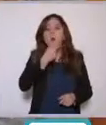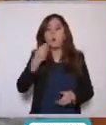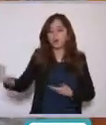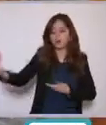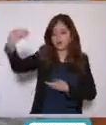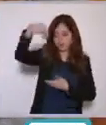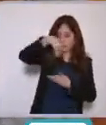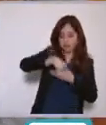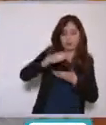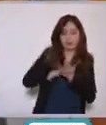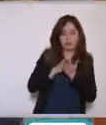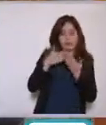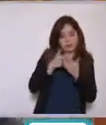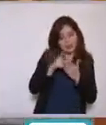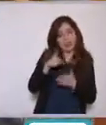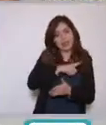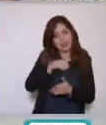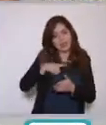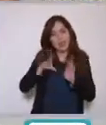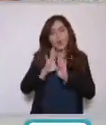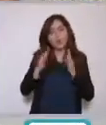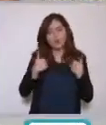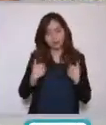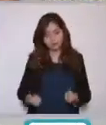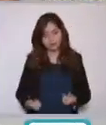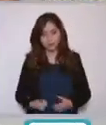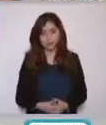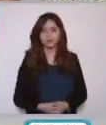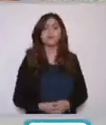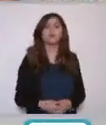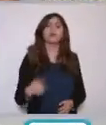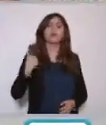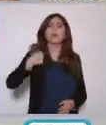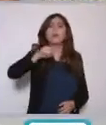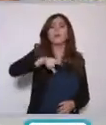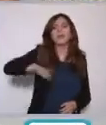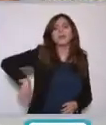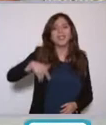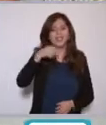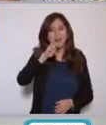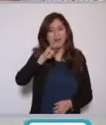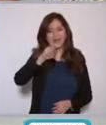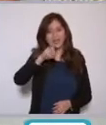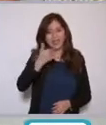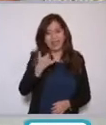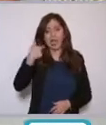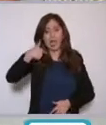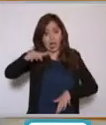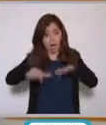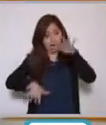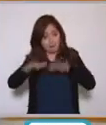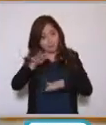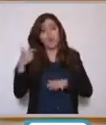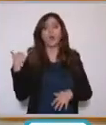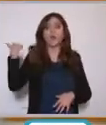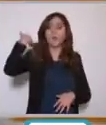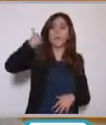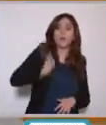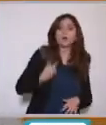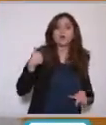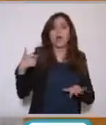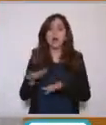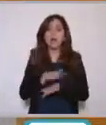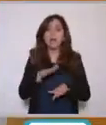más conscientes que con Te nosotras. escuché decir algo, Wendy, que me impresionó, porque yo soy de las que a veces no cambio la bolsa, por flojera, la verdad, ¿eh?